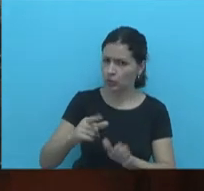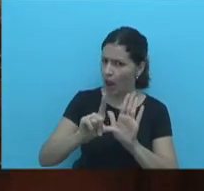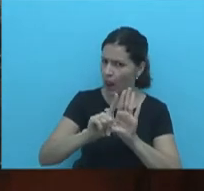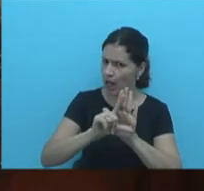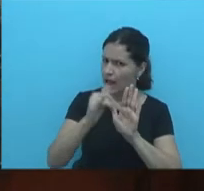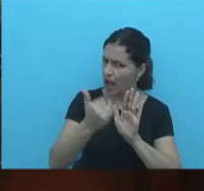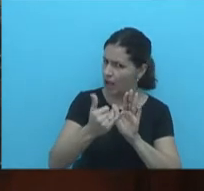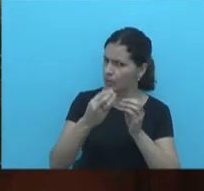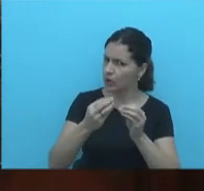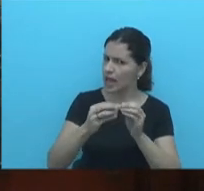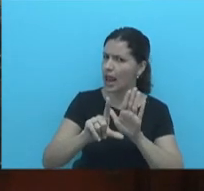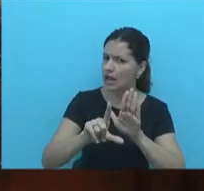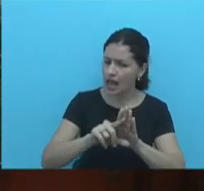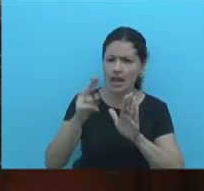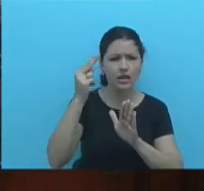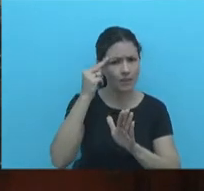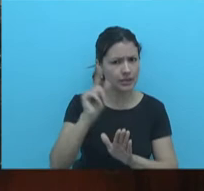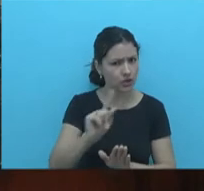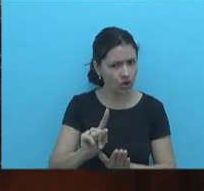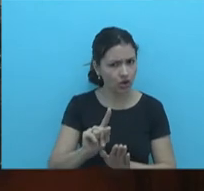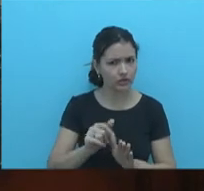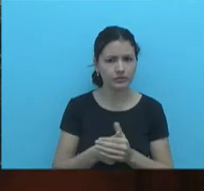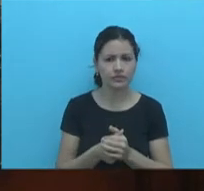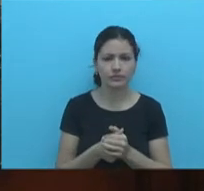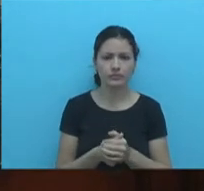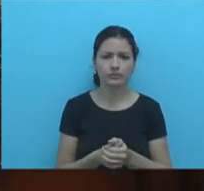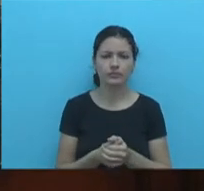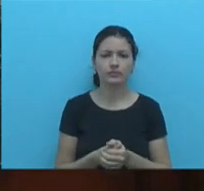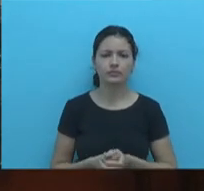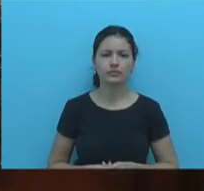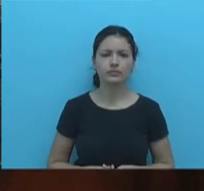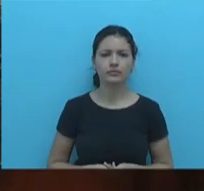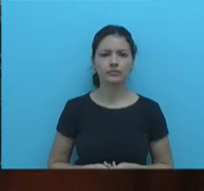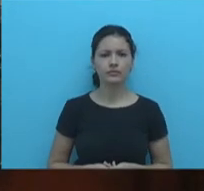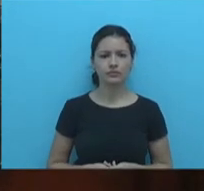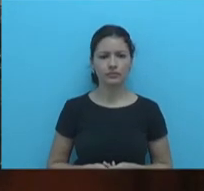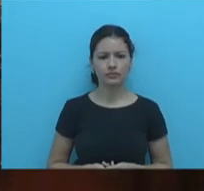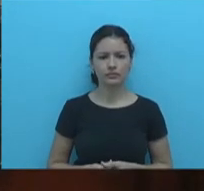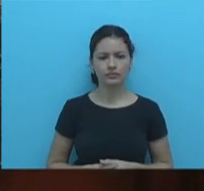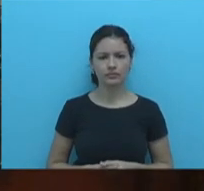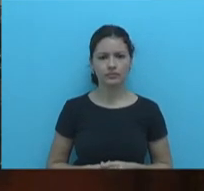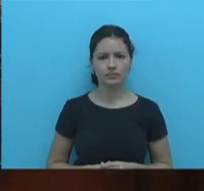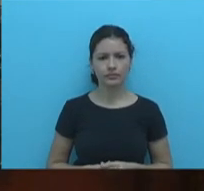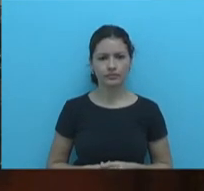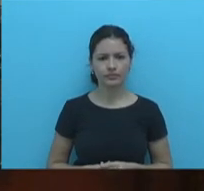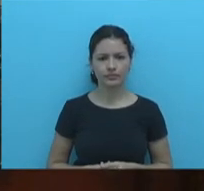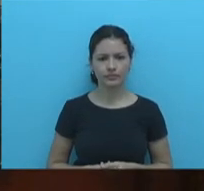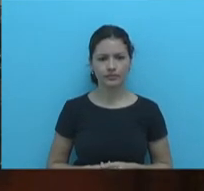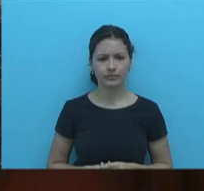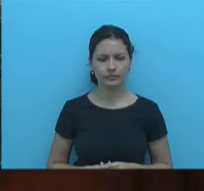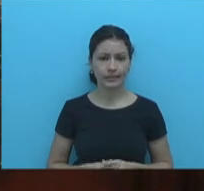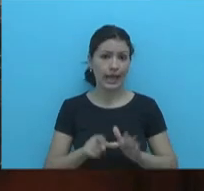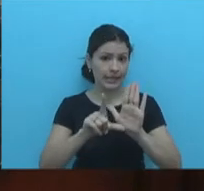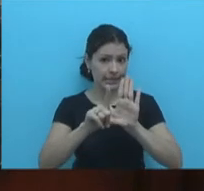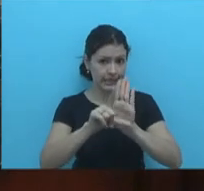Porque por algún motivo se rigen la Sociedad Protectora de Animales. Lo de el trabajo infantil, desde ya